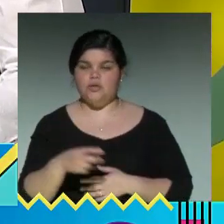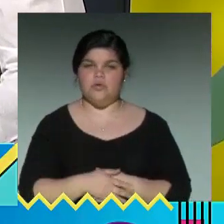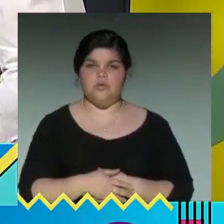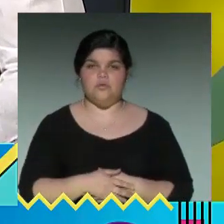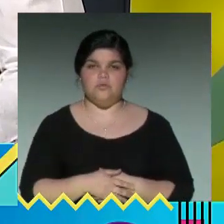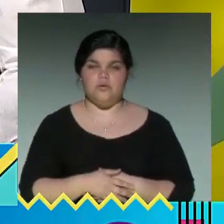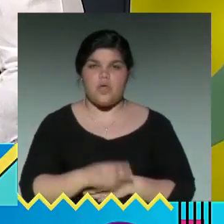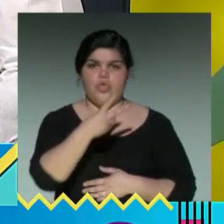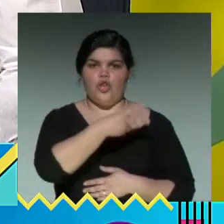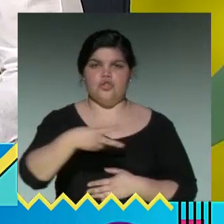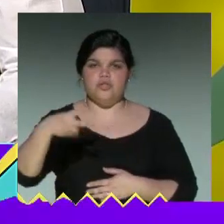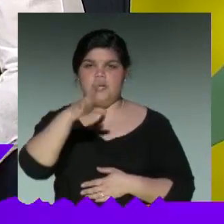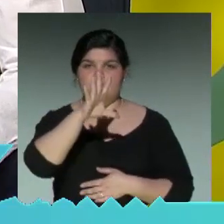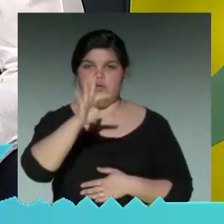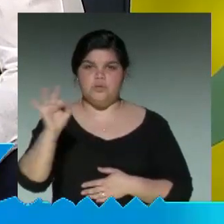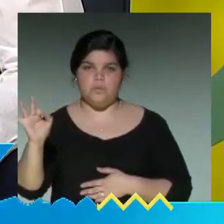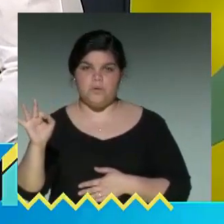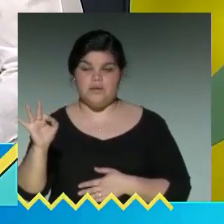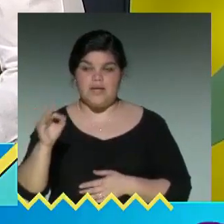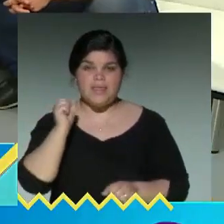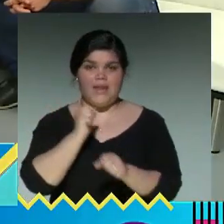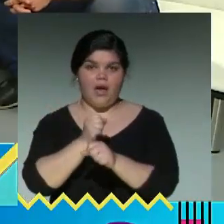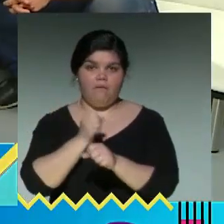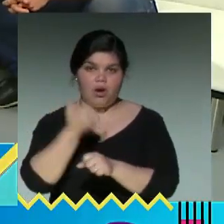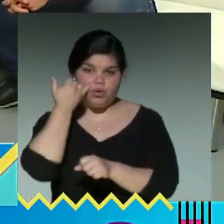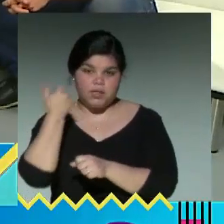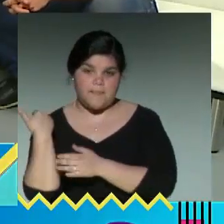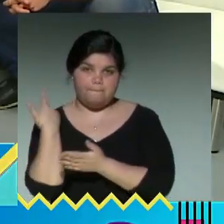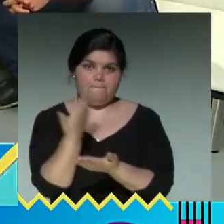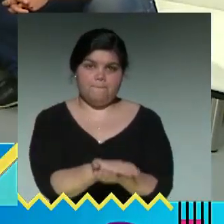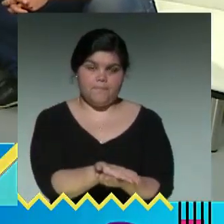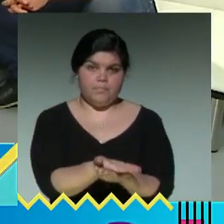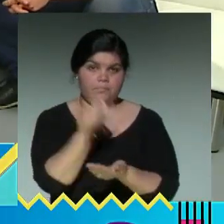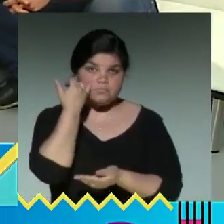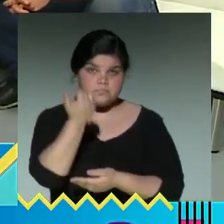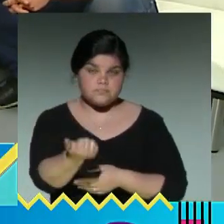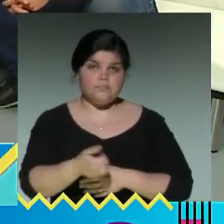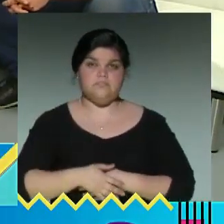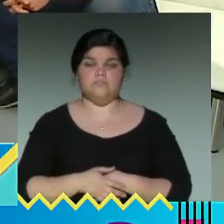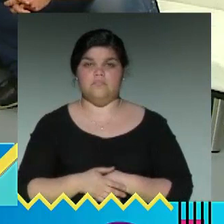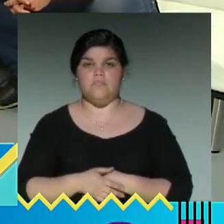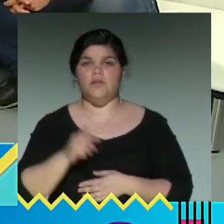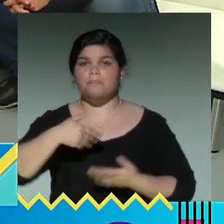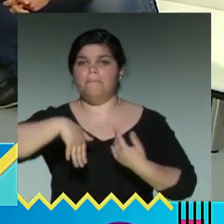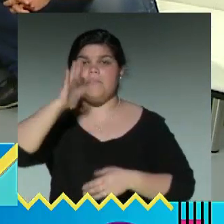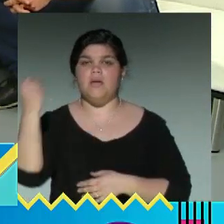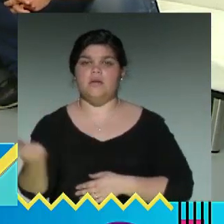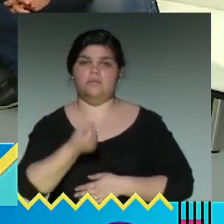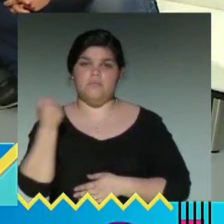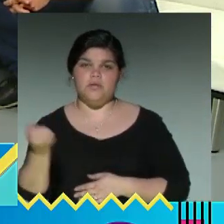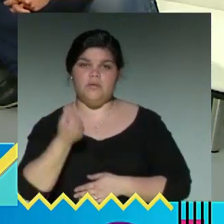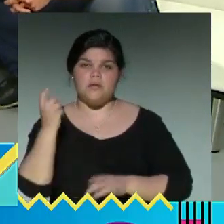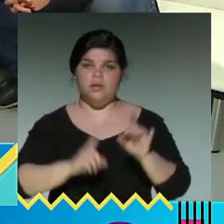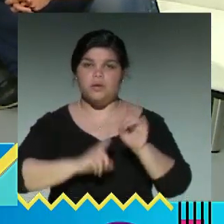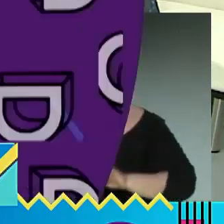250 trabajos que se han presentado, y lo importante es que nos podemos encontrar